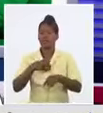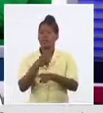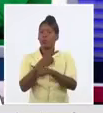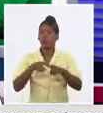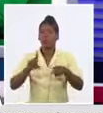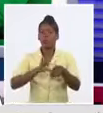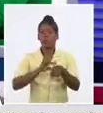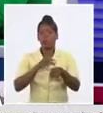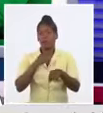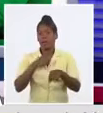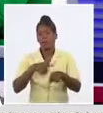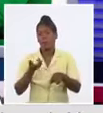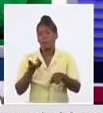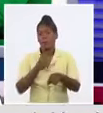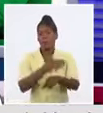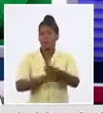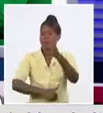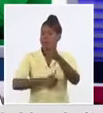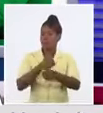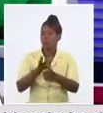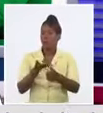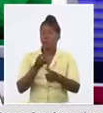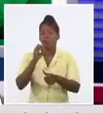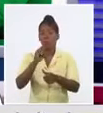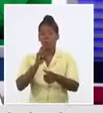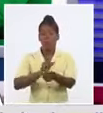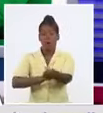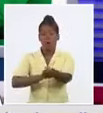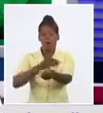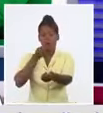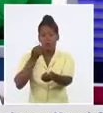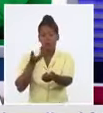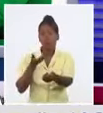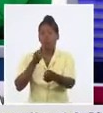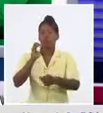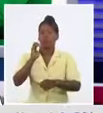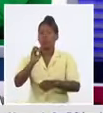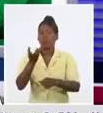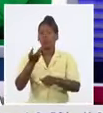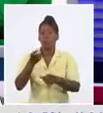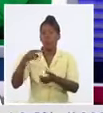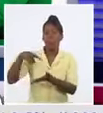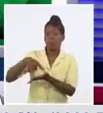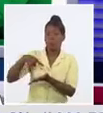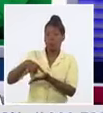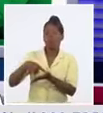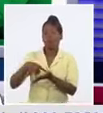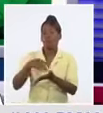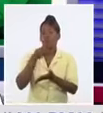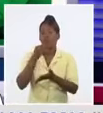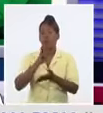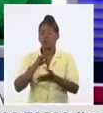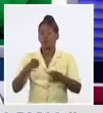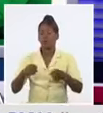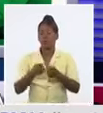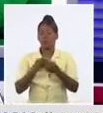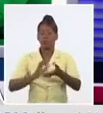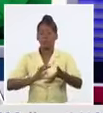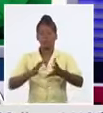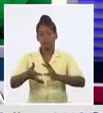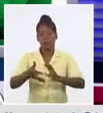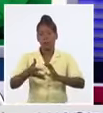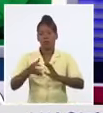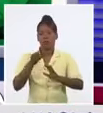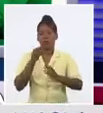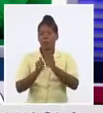evolución hacia la gravedad o hasta el fallecimiento. Pero que se produzca la incidencia, sí. Digo todas estas cosas